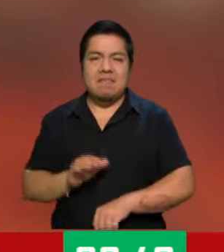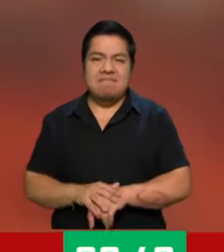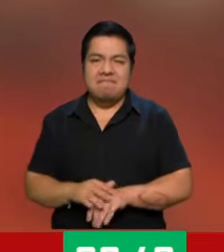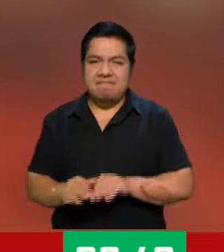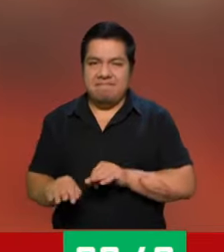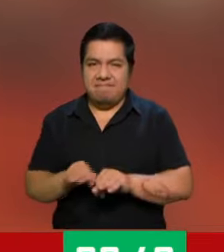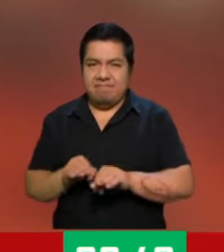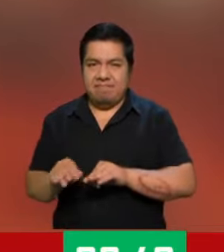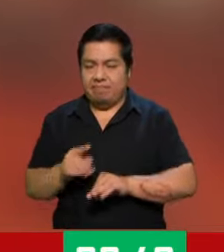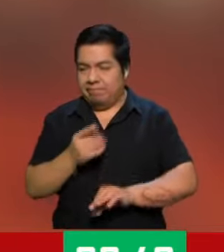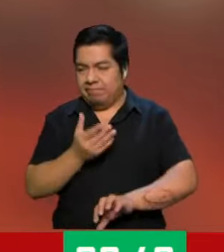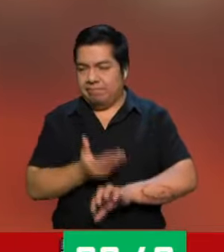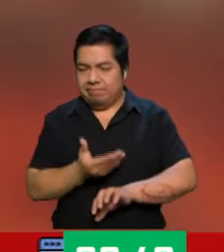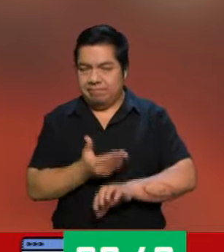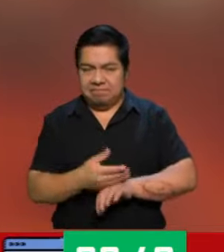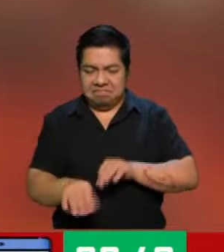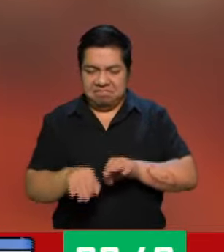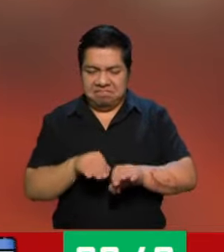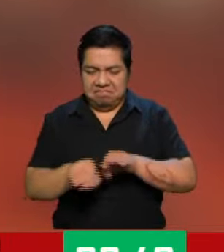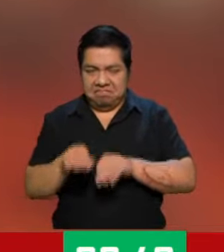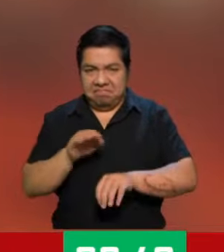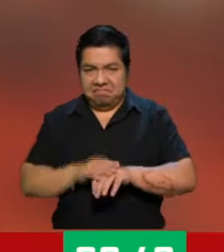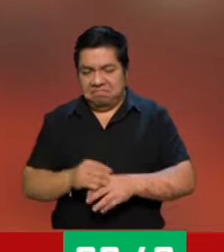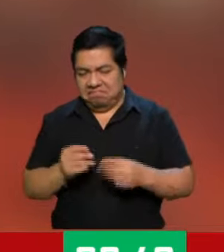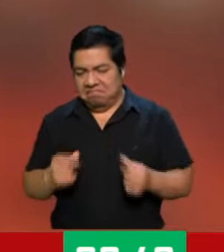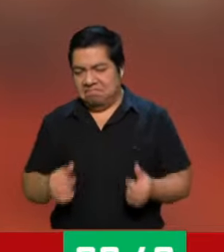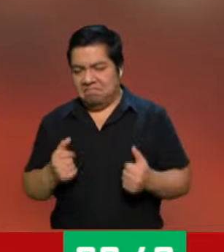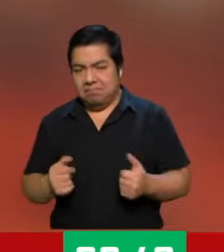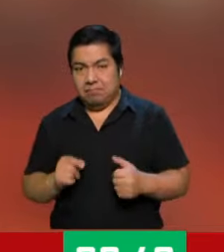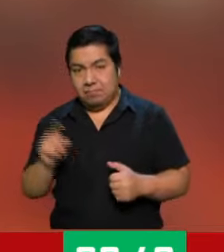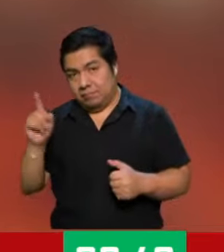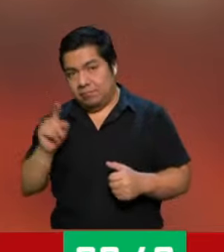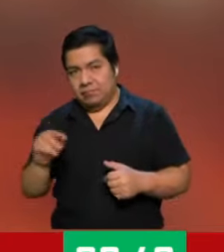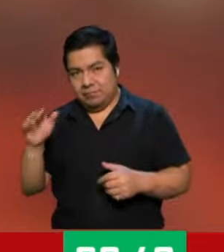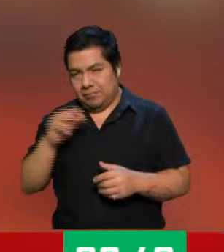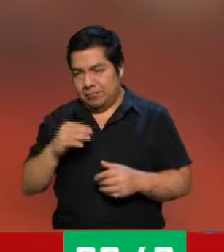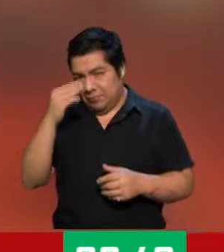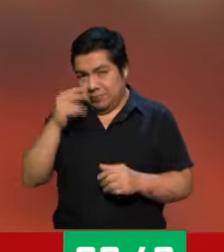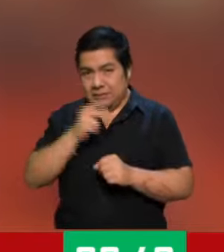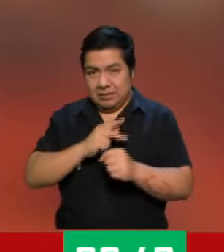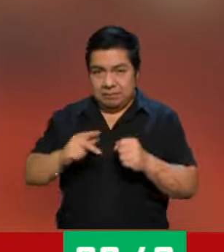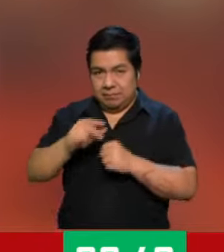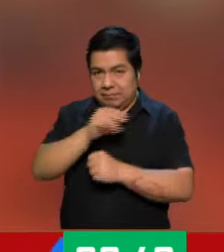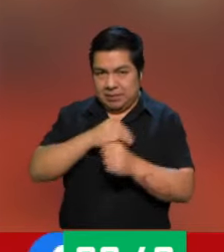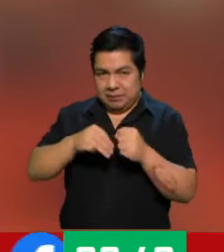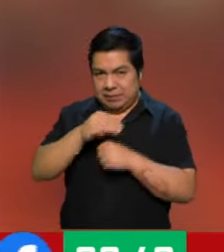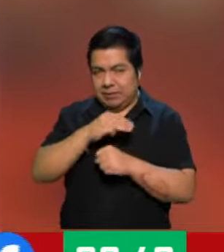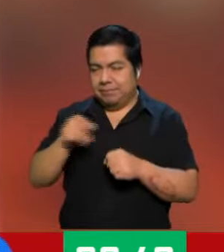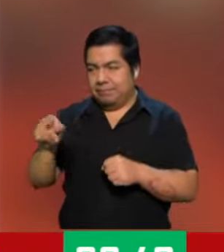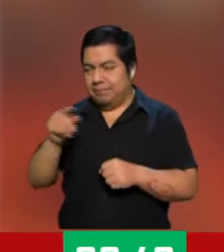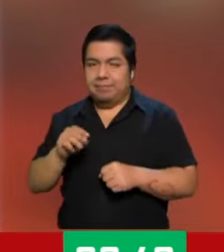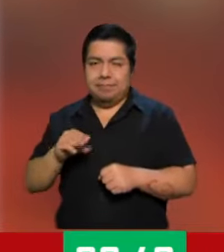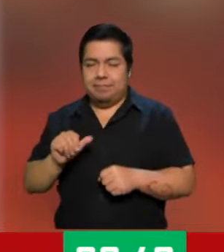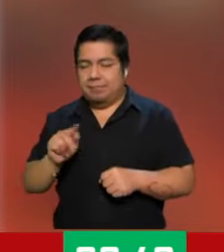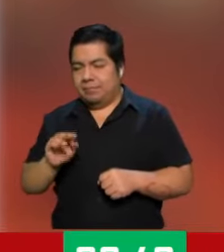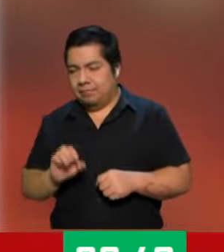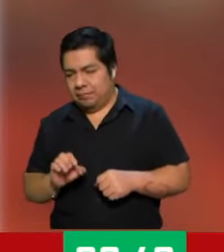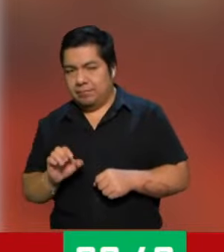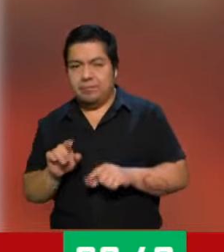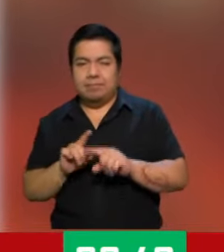en Estados Unidos. No, la... nosotros vamos... La economía activa. Ahí en el espacio, en Marte, como ustedes pueden ver, nosotros vamos a llevar todas